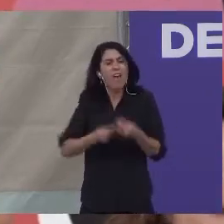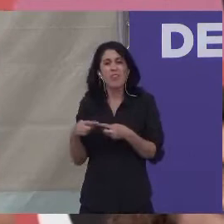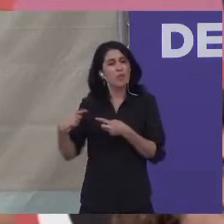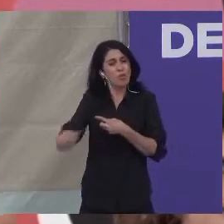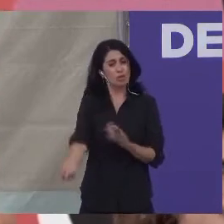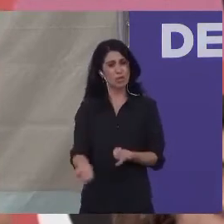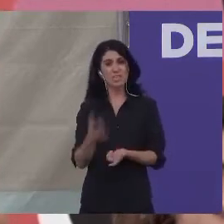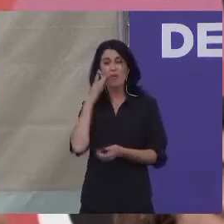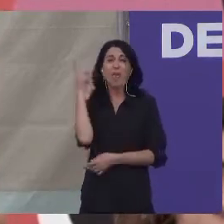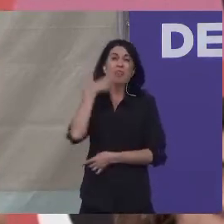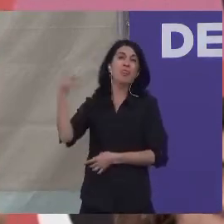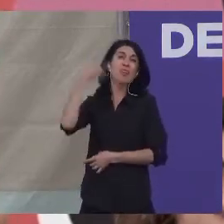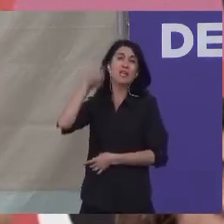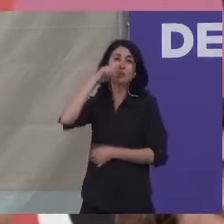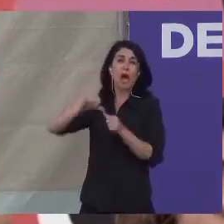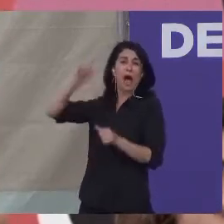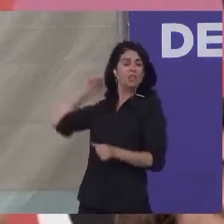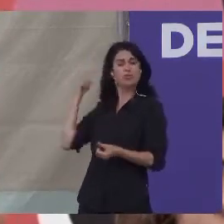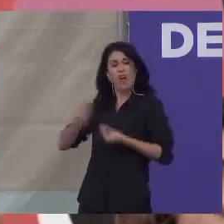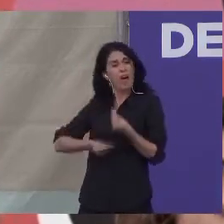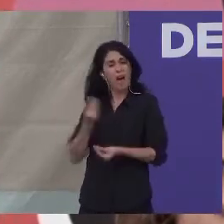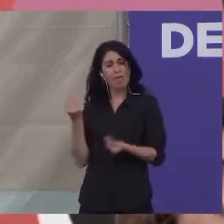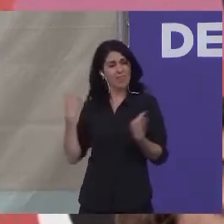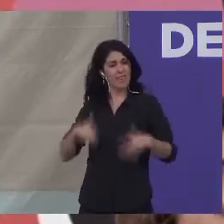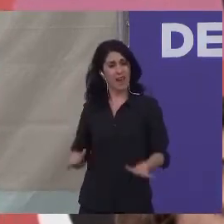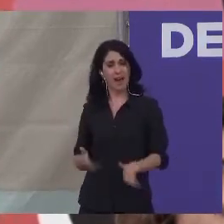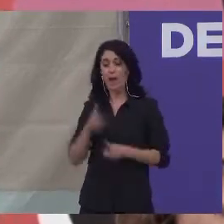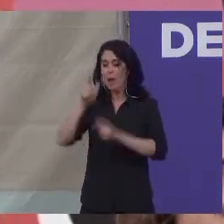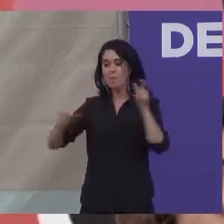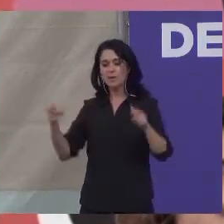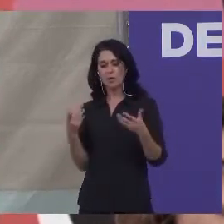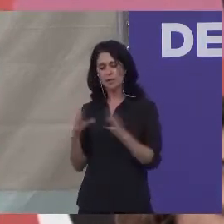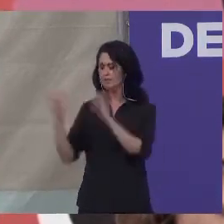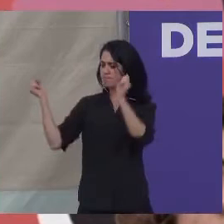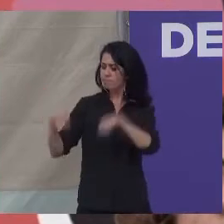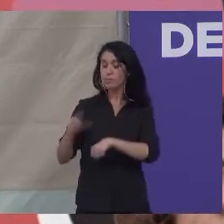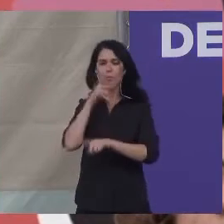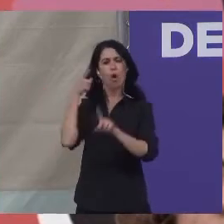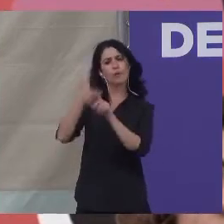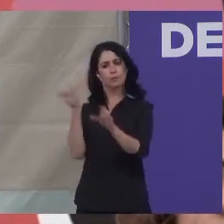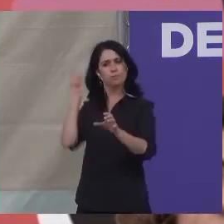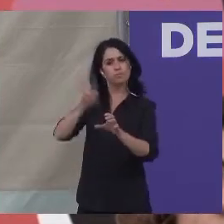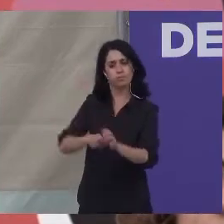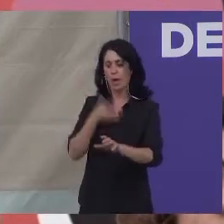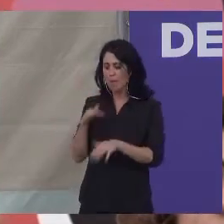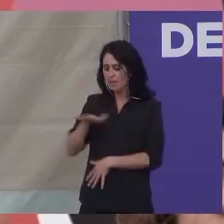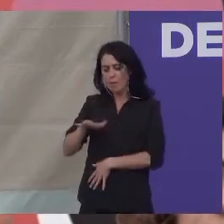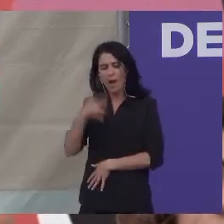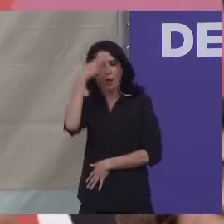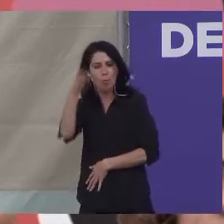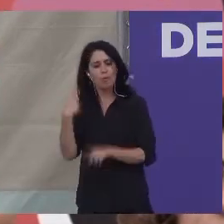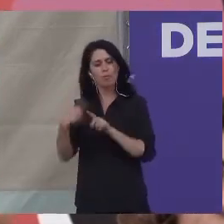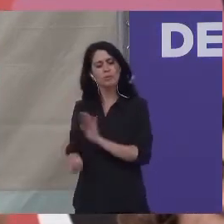hace cientos de años. La gente se pone de acuerdo para participar y hacer posibles las cosas en sus barrios y en sus